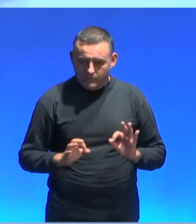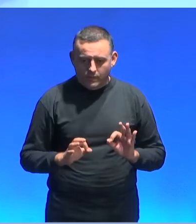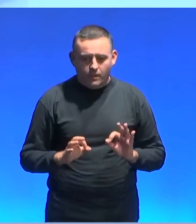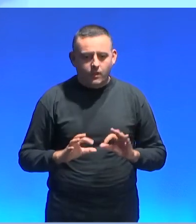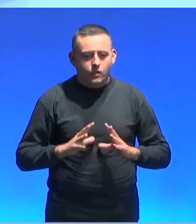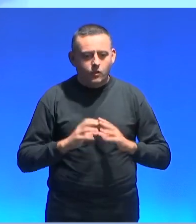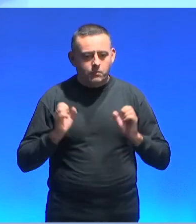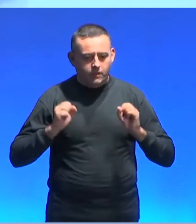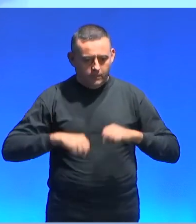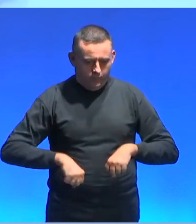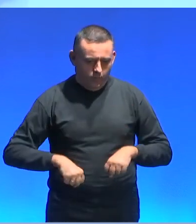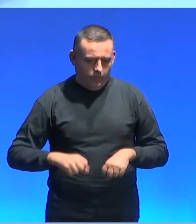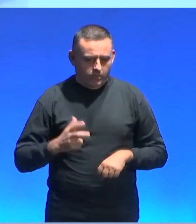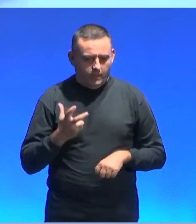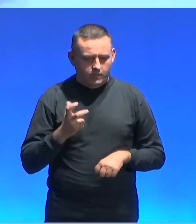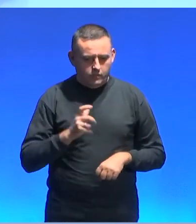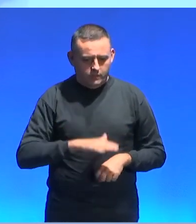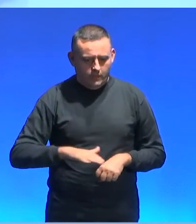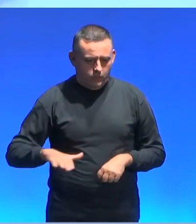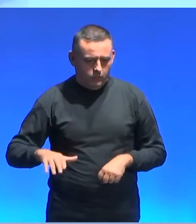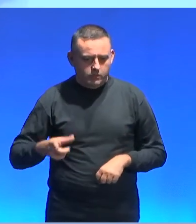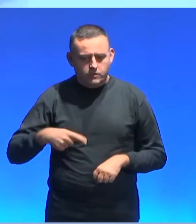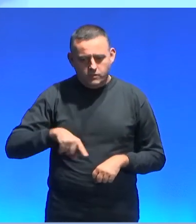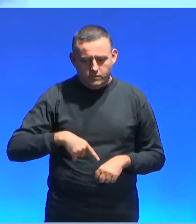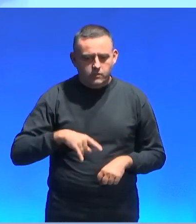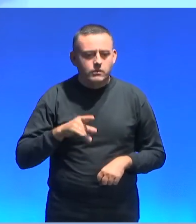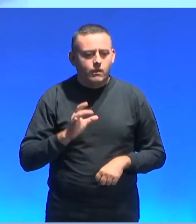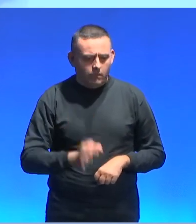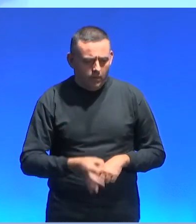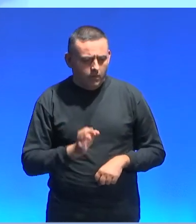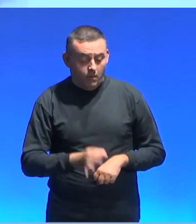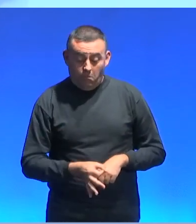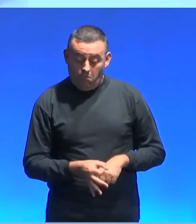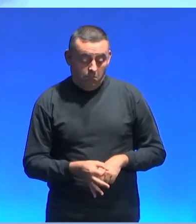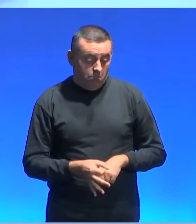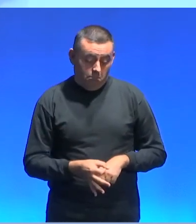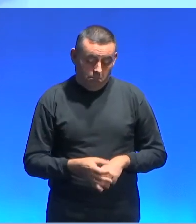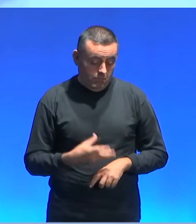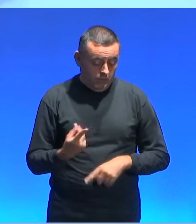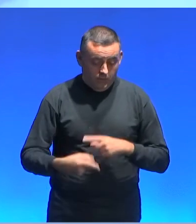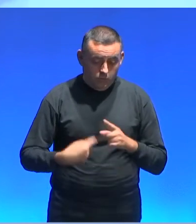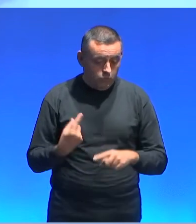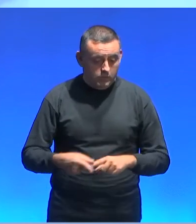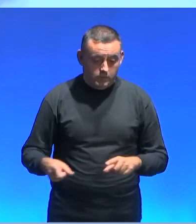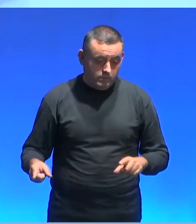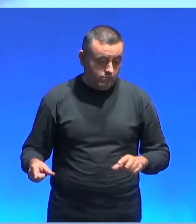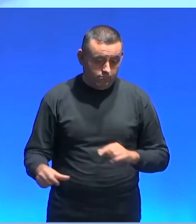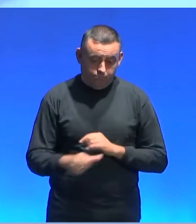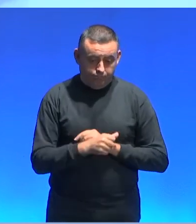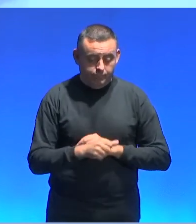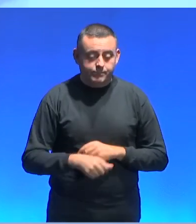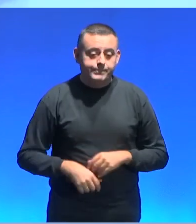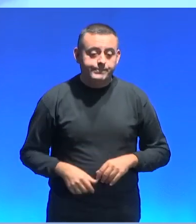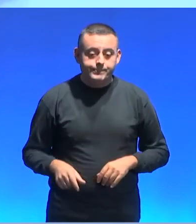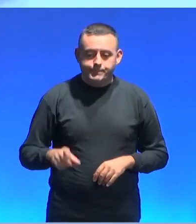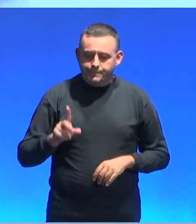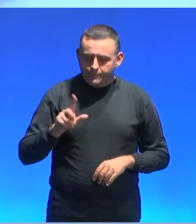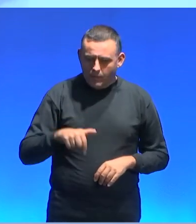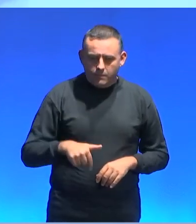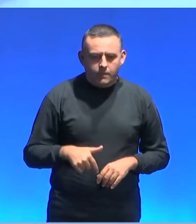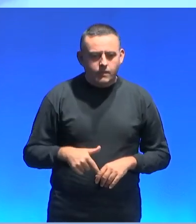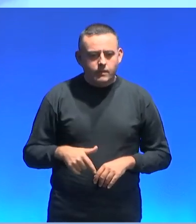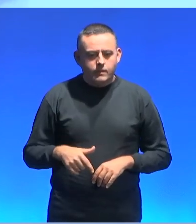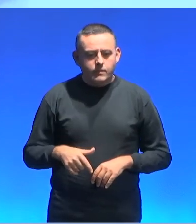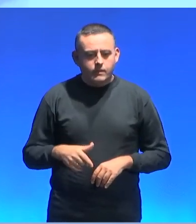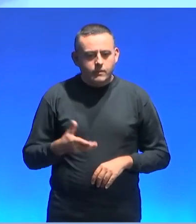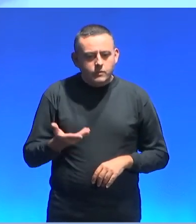asumimos como ciertos y no son, nos lo acaba de explicar. En la línea de lo que decía nuestra compañera en este momento, también